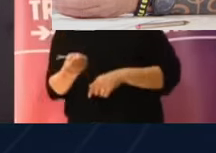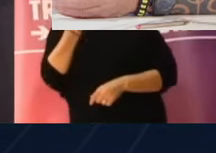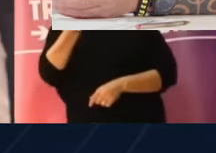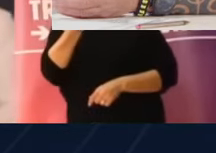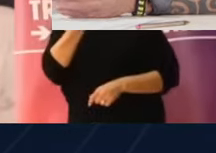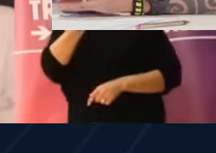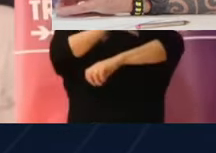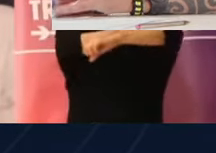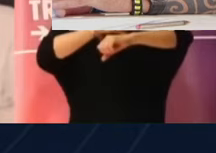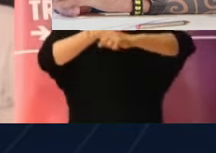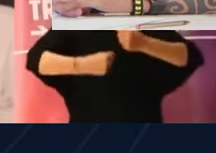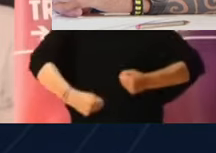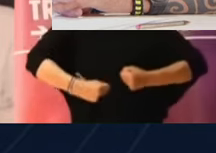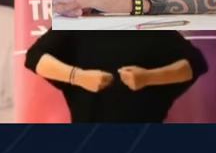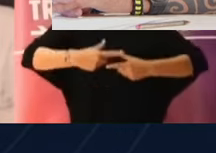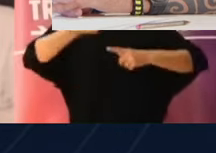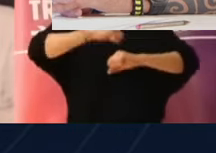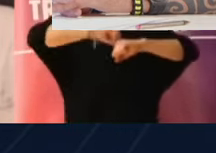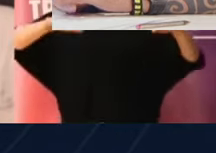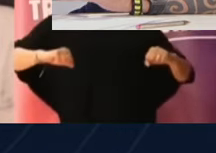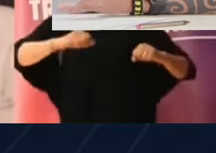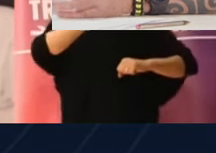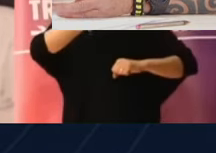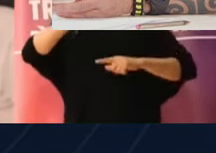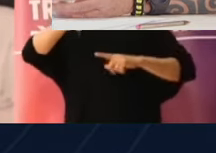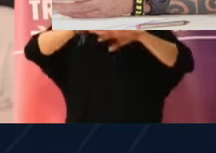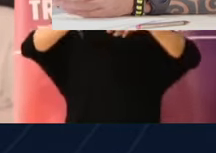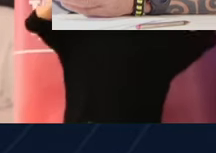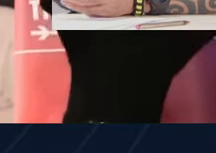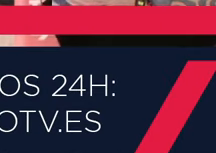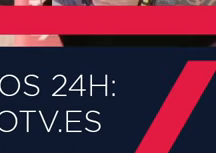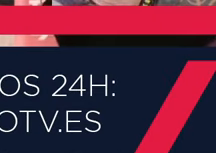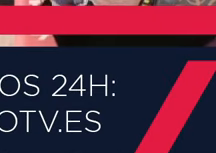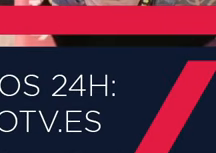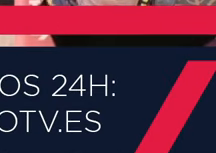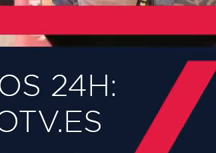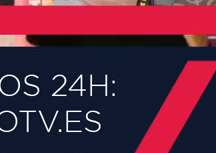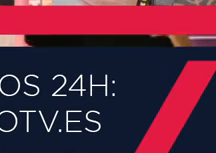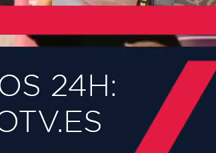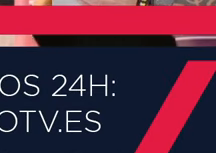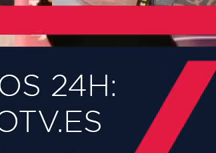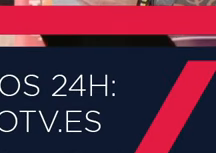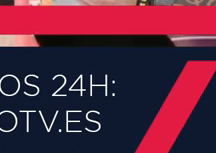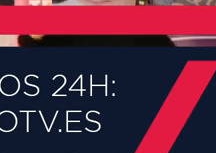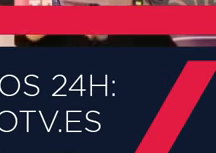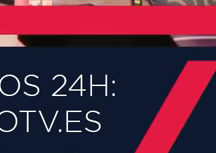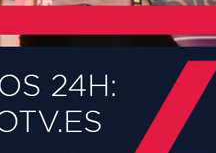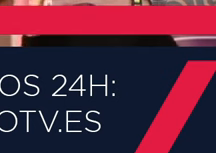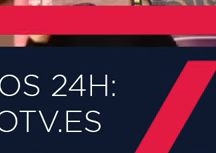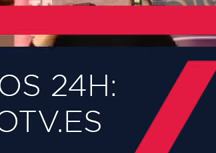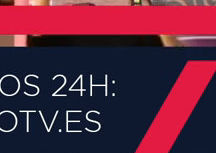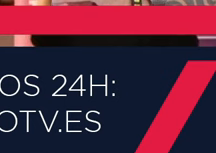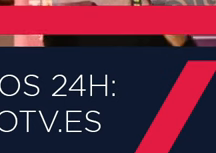estas injurias y estas calumnias ya no se aguantan por ningún lado. Y lo sabe la gente de a pie, lo sabe la gente humilde, lo saben los ricos, lo sabe todo el mundo.